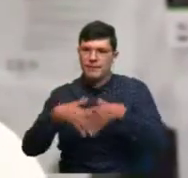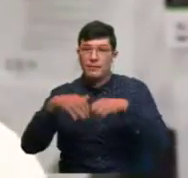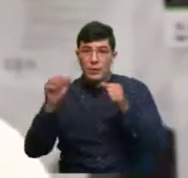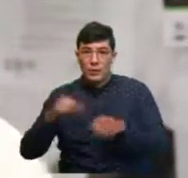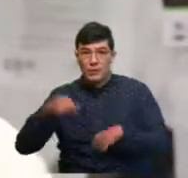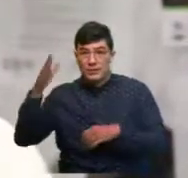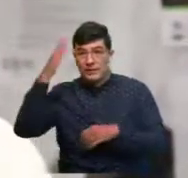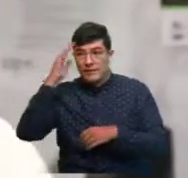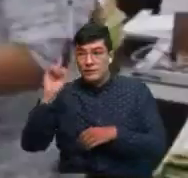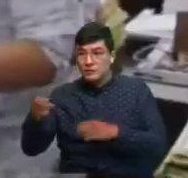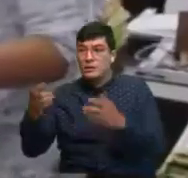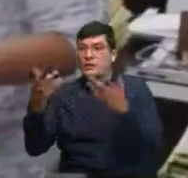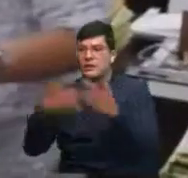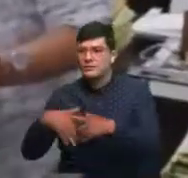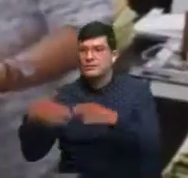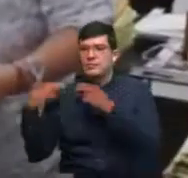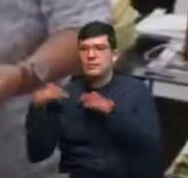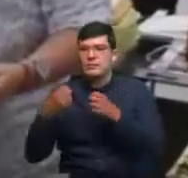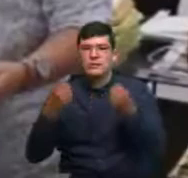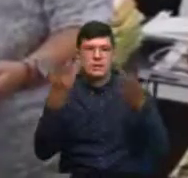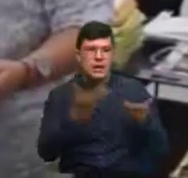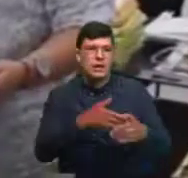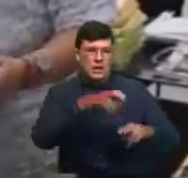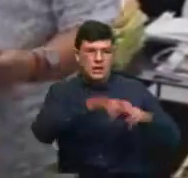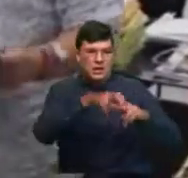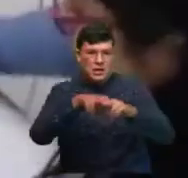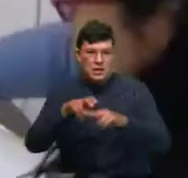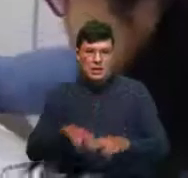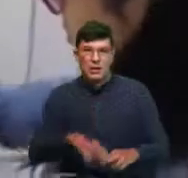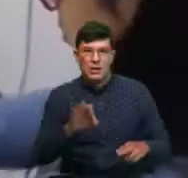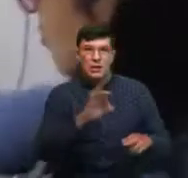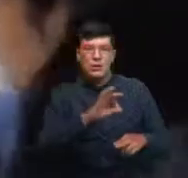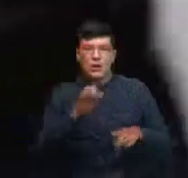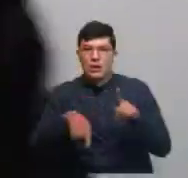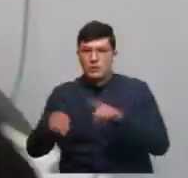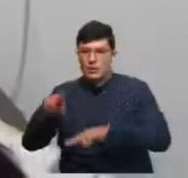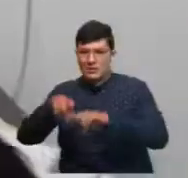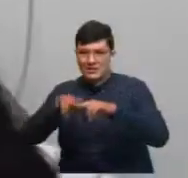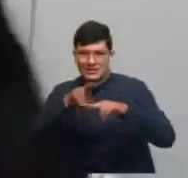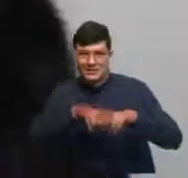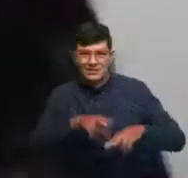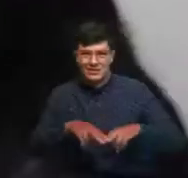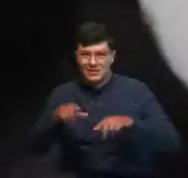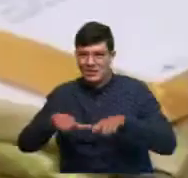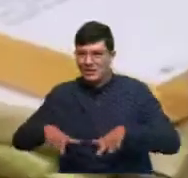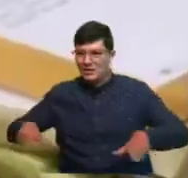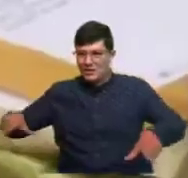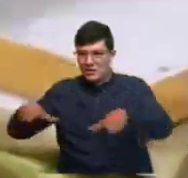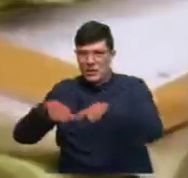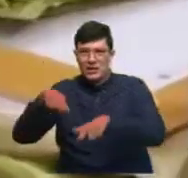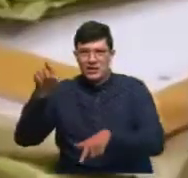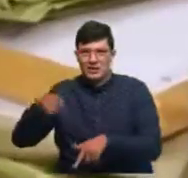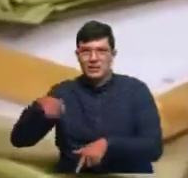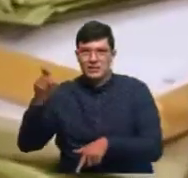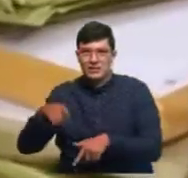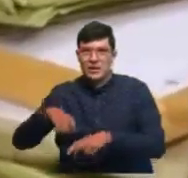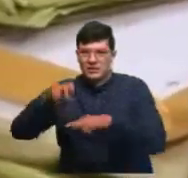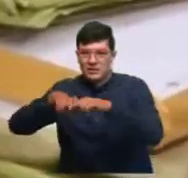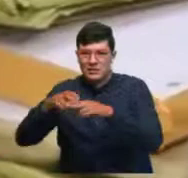dotar las 10 aulas STEAM y el mobiliario para algunas sedes educativas que requieren de